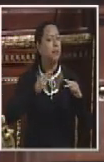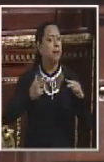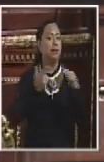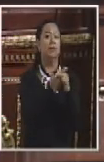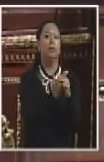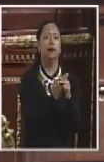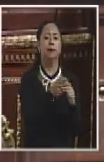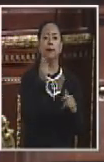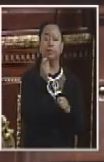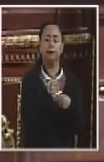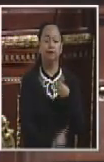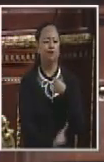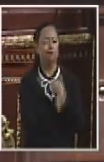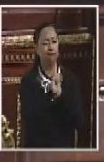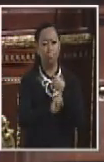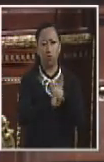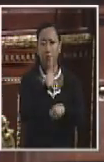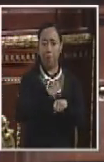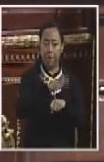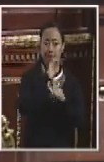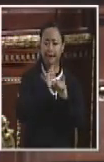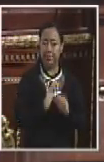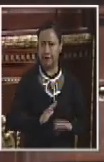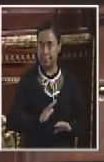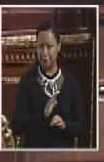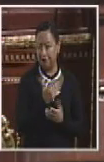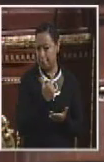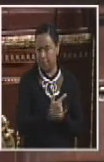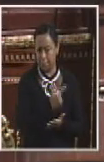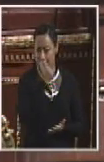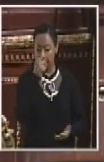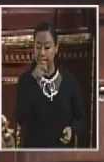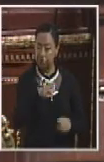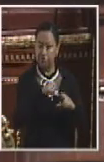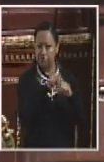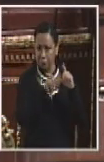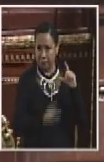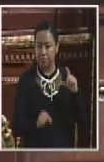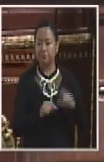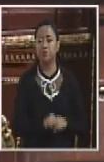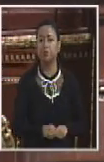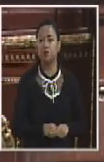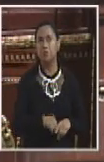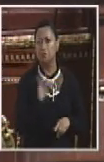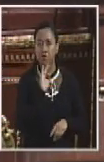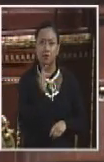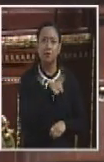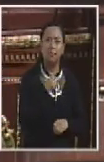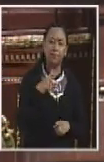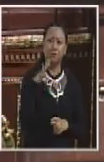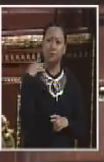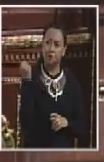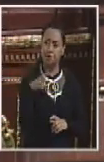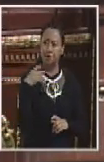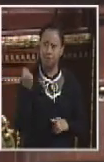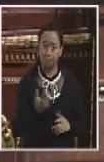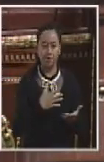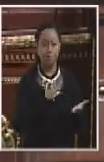que aqueja nuestro país y nuestra ciudad. A pesar de los esfuerzos de preservación y concientización que